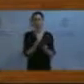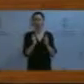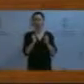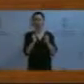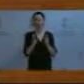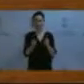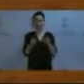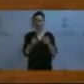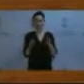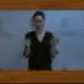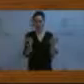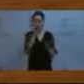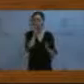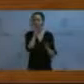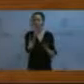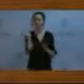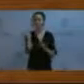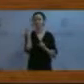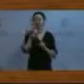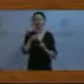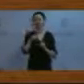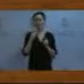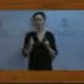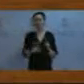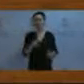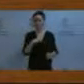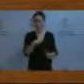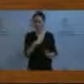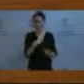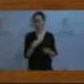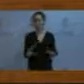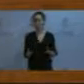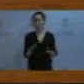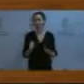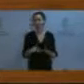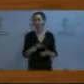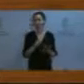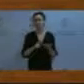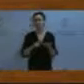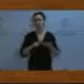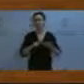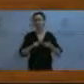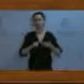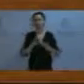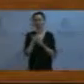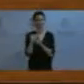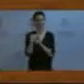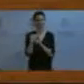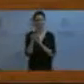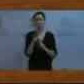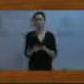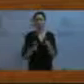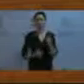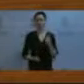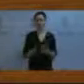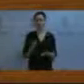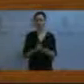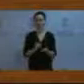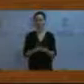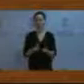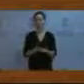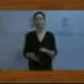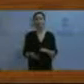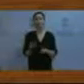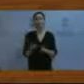procedimiento abierto, todavía en mayo, estos servicios jurídicos. Bueno, estas circunstancias, incluso en algunos casos, han sido puestas de